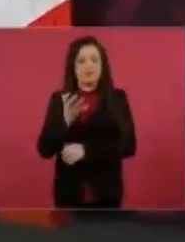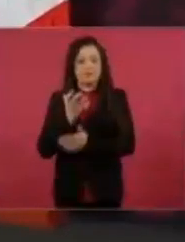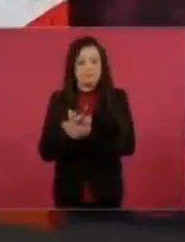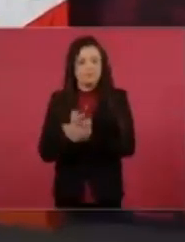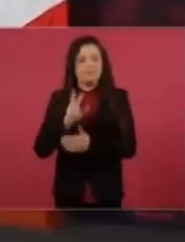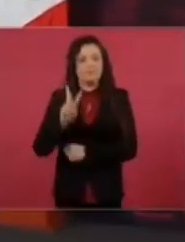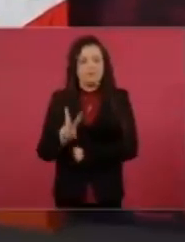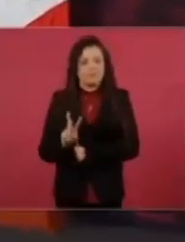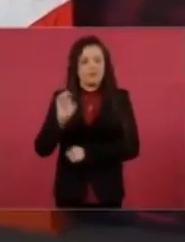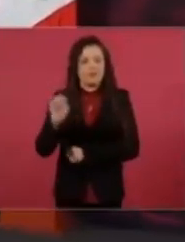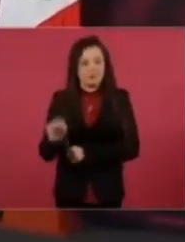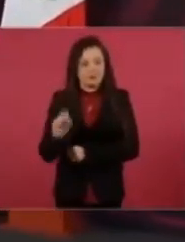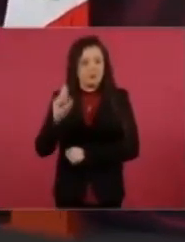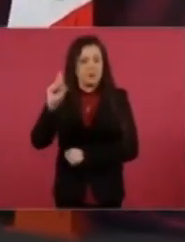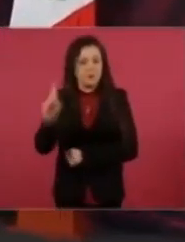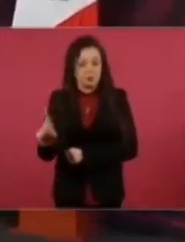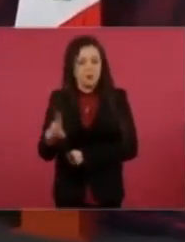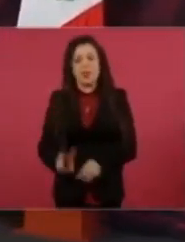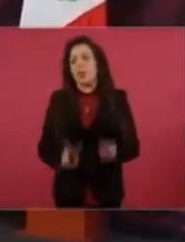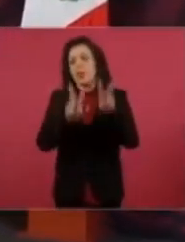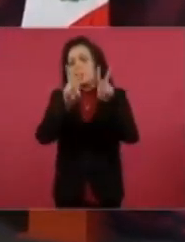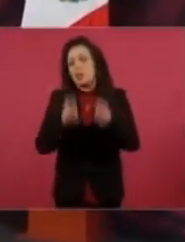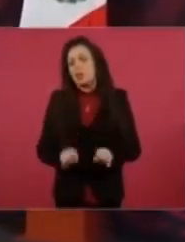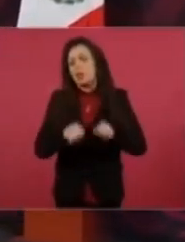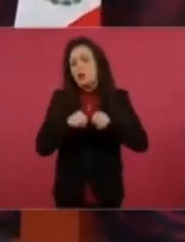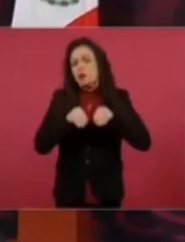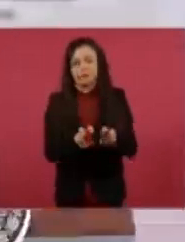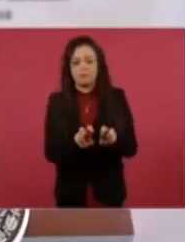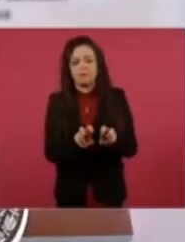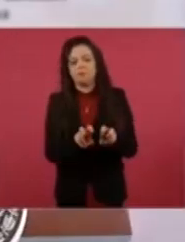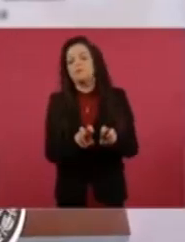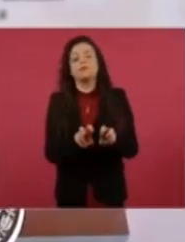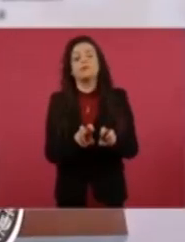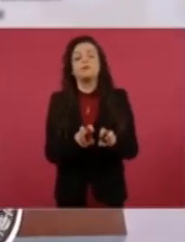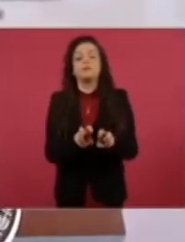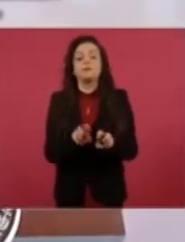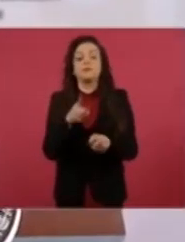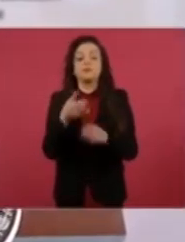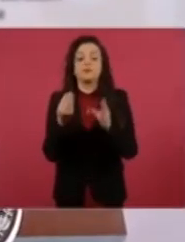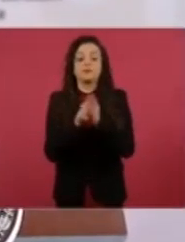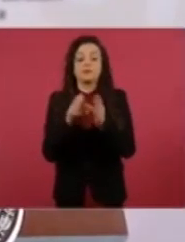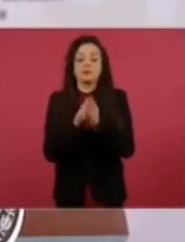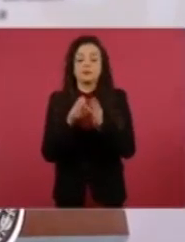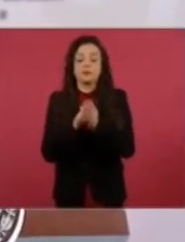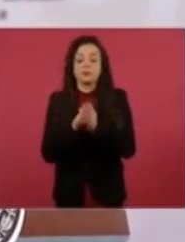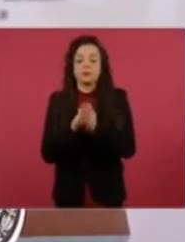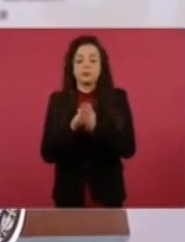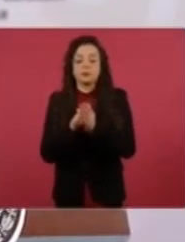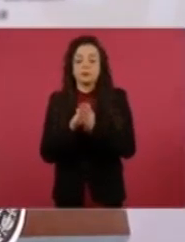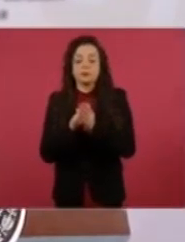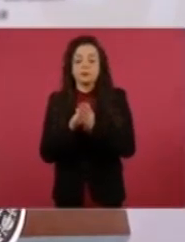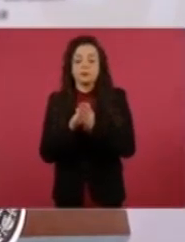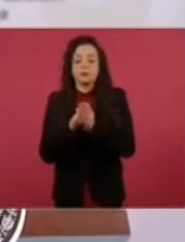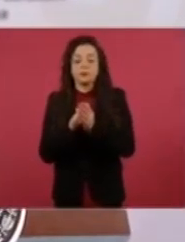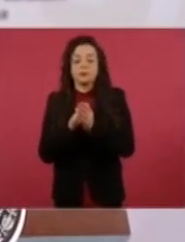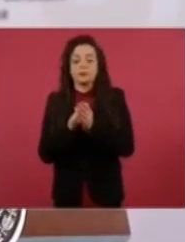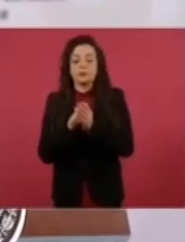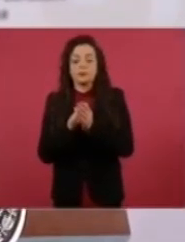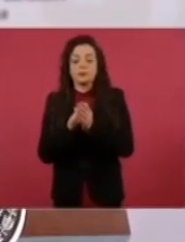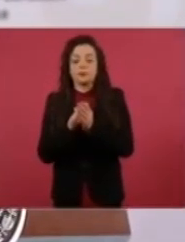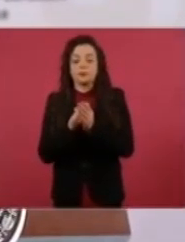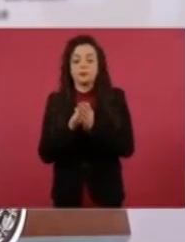Incrementar el número de auditorías fiscales realizadas por la Secretaría de Hacienda se tradujo en un sustancial aumento en la captación de recursos en